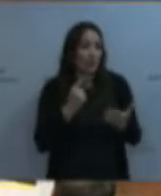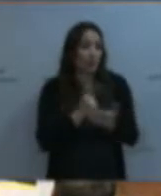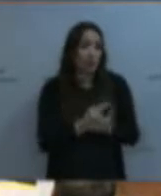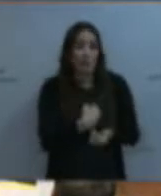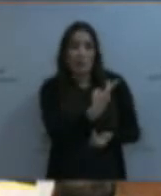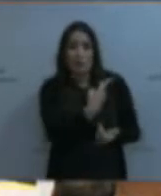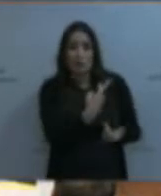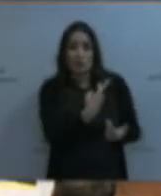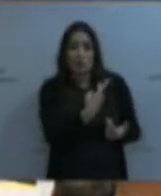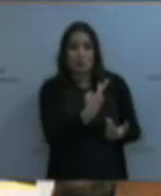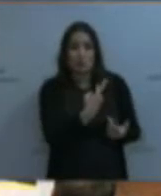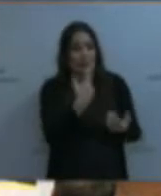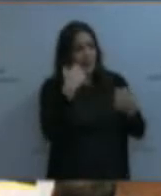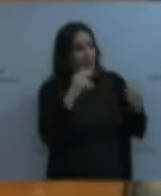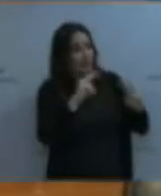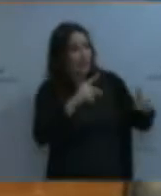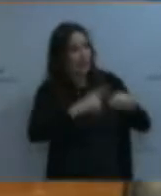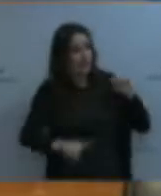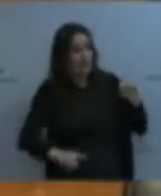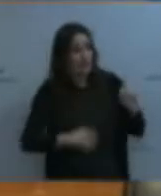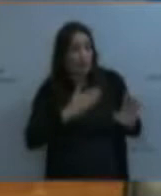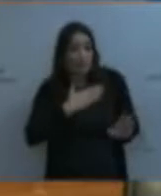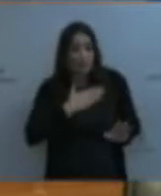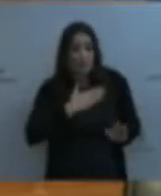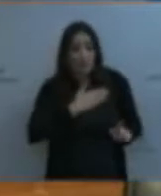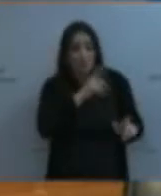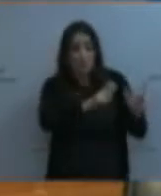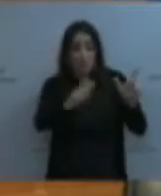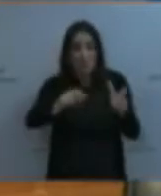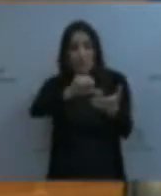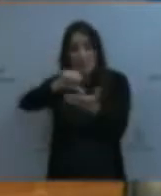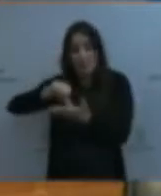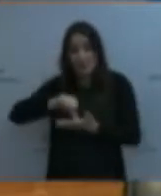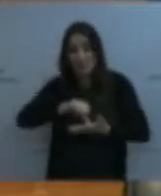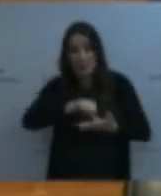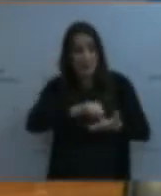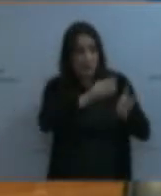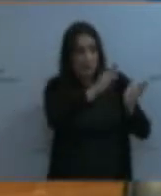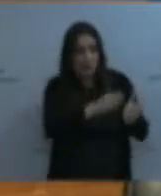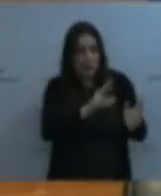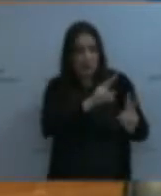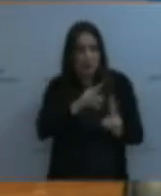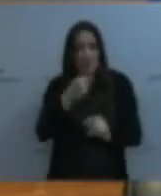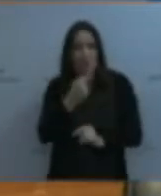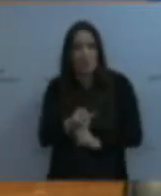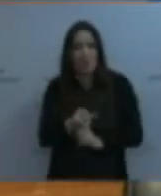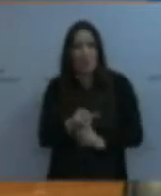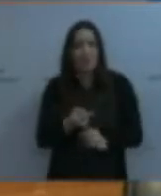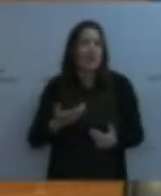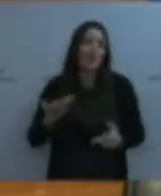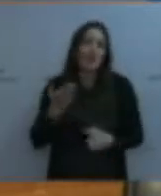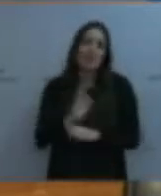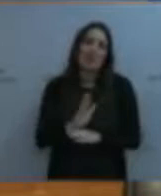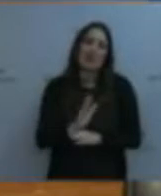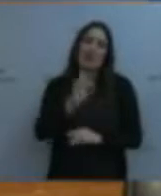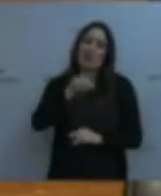forma diferente. Para mí, la ciudadanía, como usted la interpreta, la representan